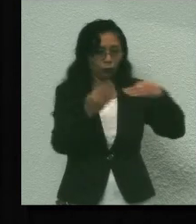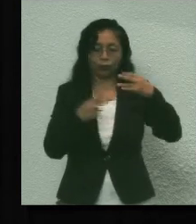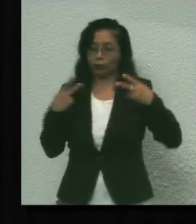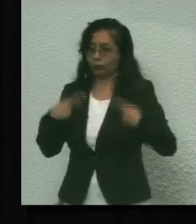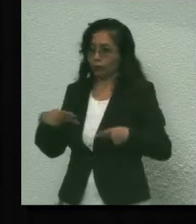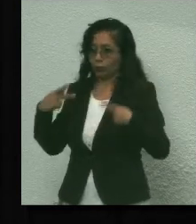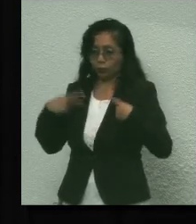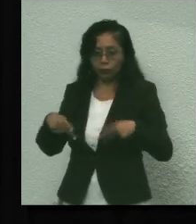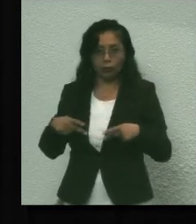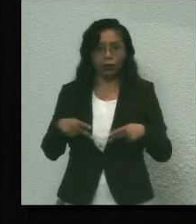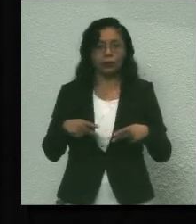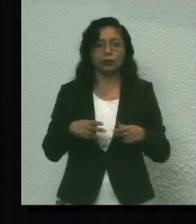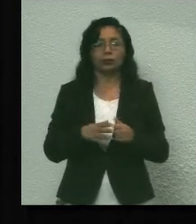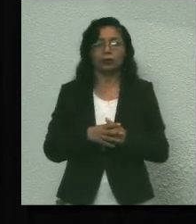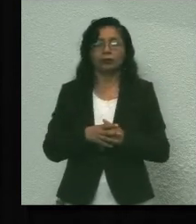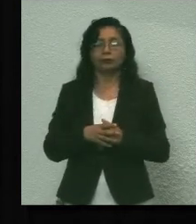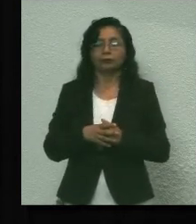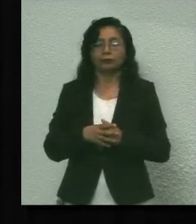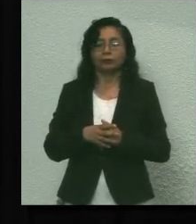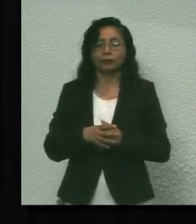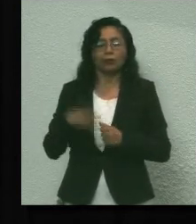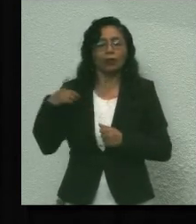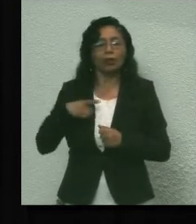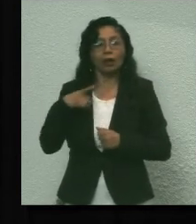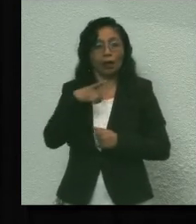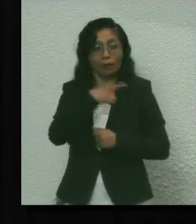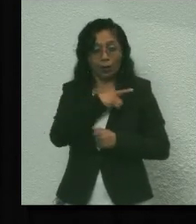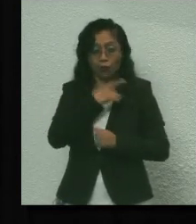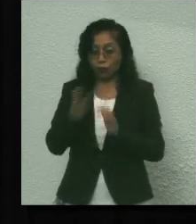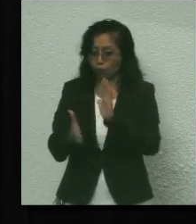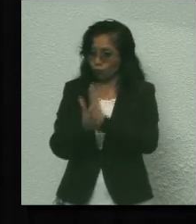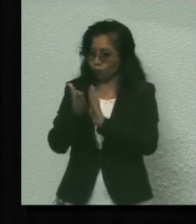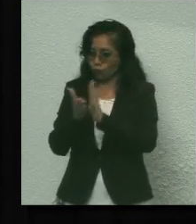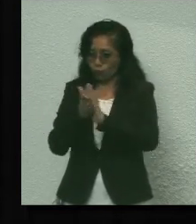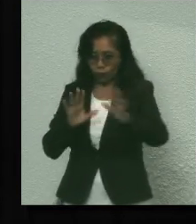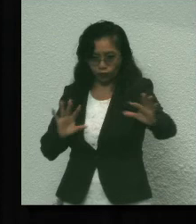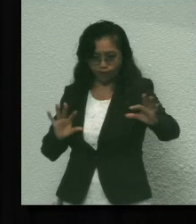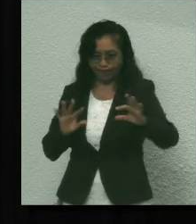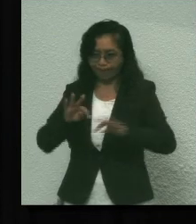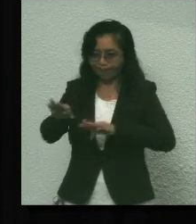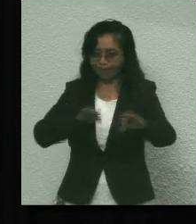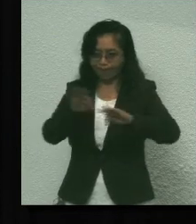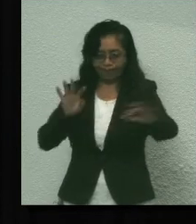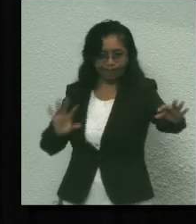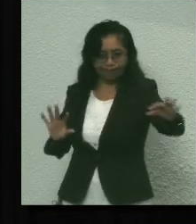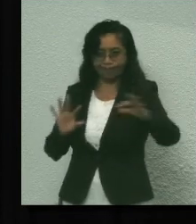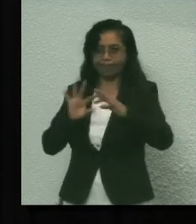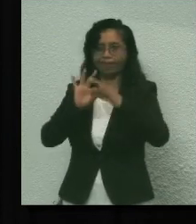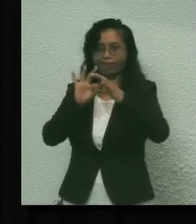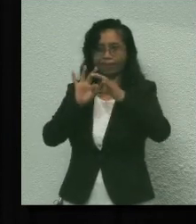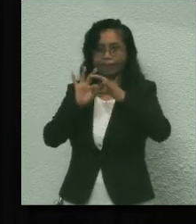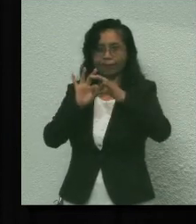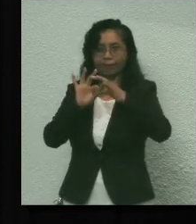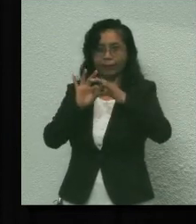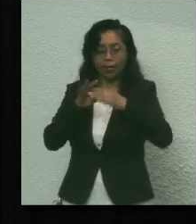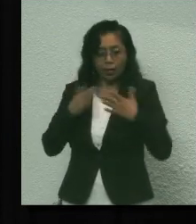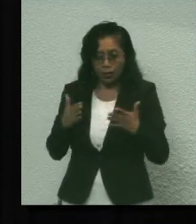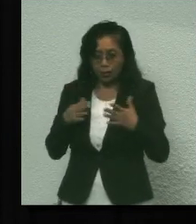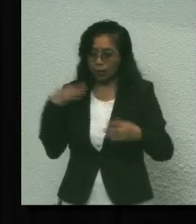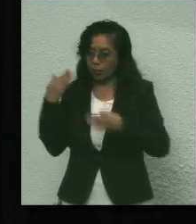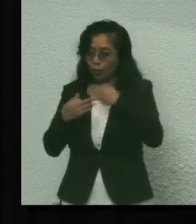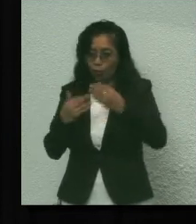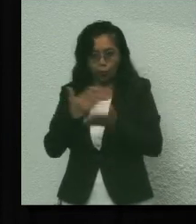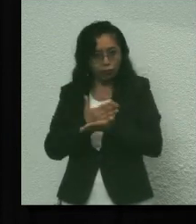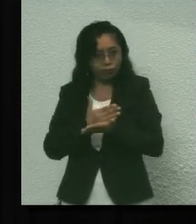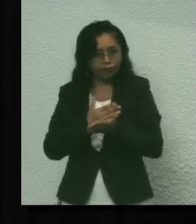sociales y empresariales debemos construir una agenda común una agenda que propicie el bienestar de la